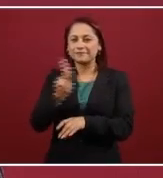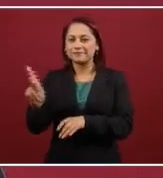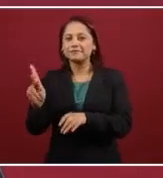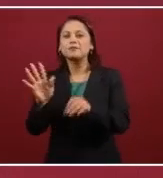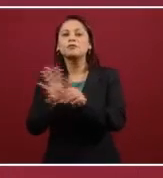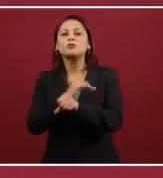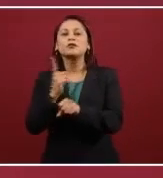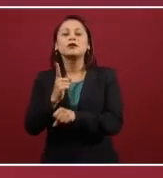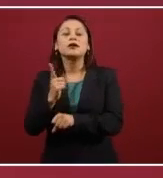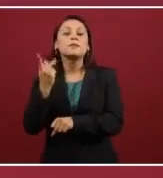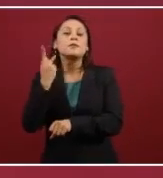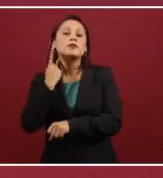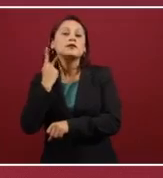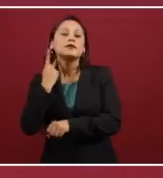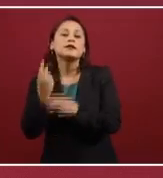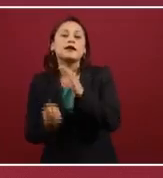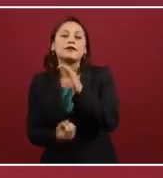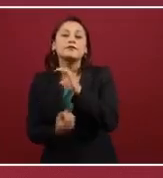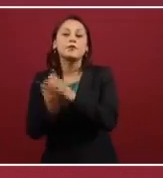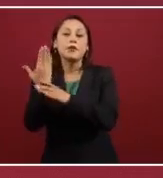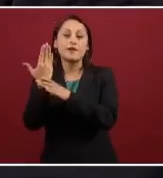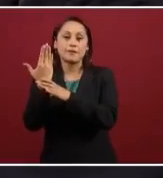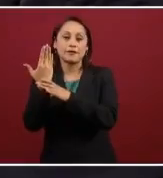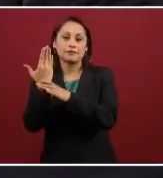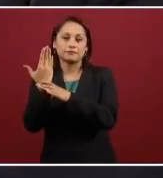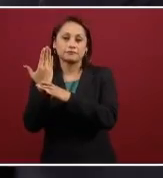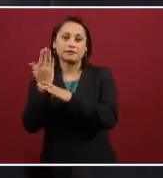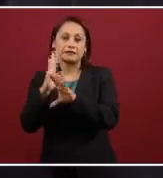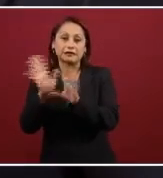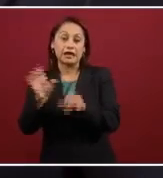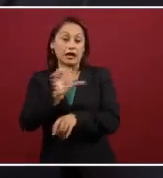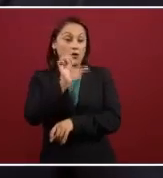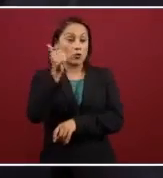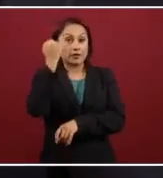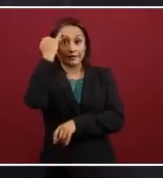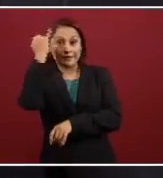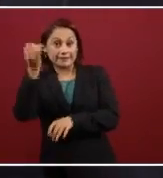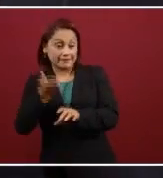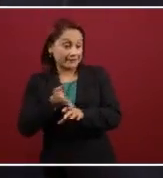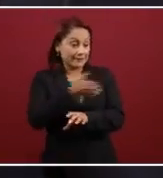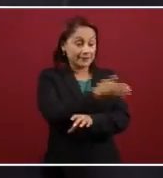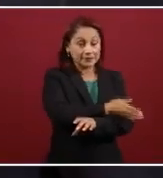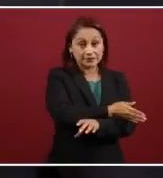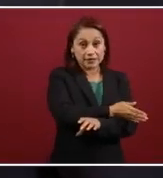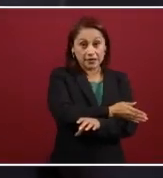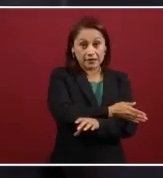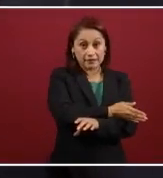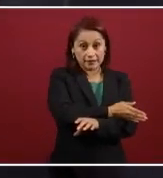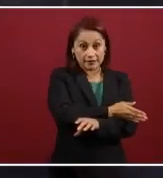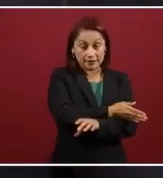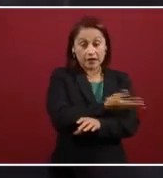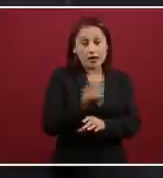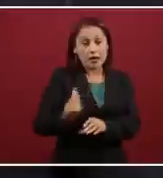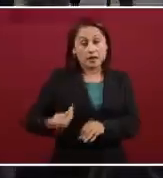y ya no se puede meter vino nuevo en botellas viejas. Es bíblico